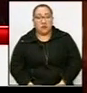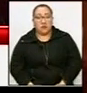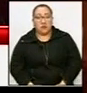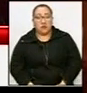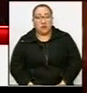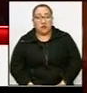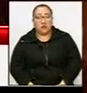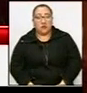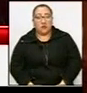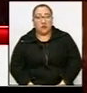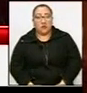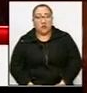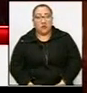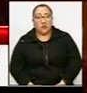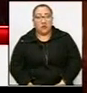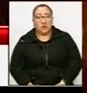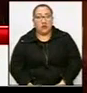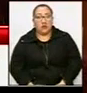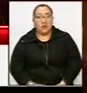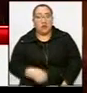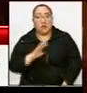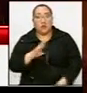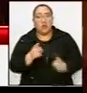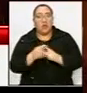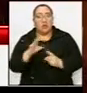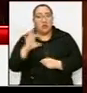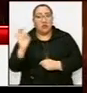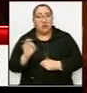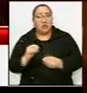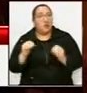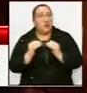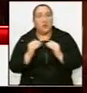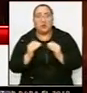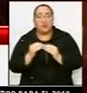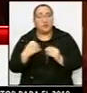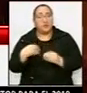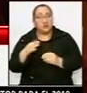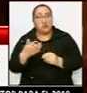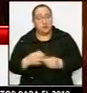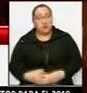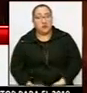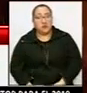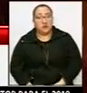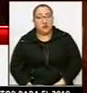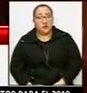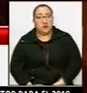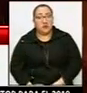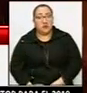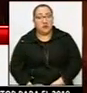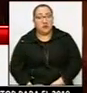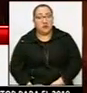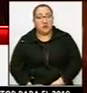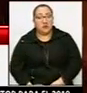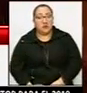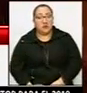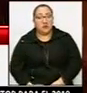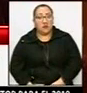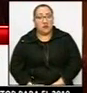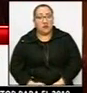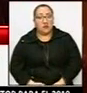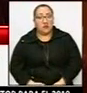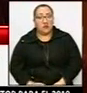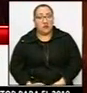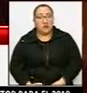PBI del 4 al 5% para el 21, igualmente. Me parecen indicadores que si se apuntan con eficiencia